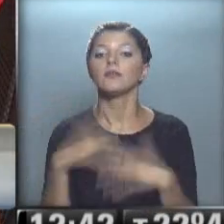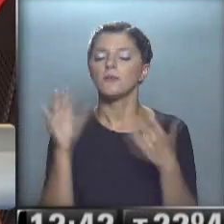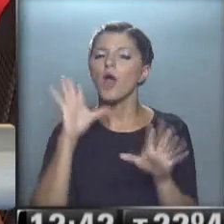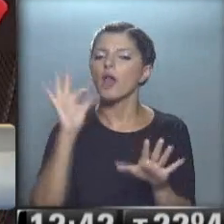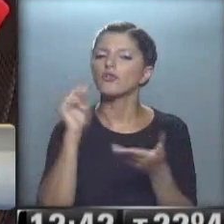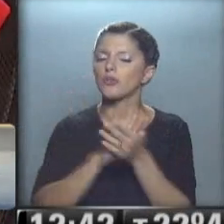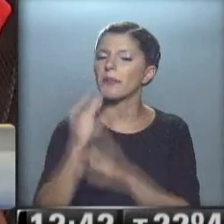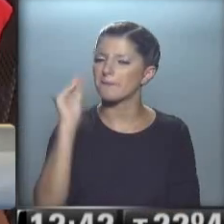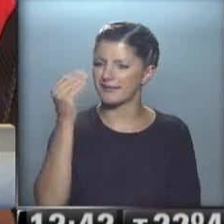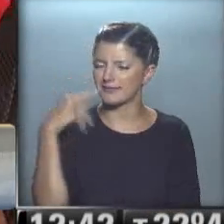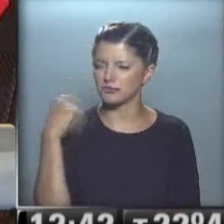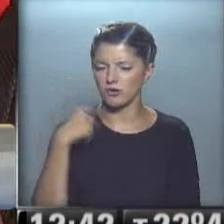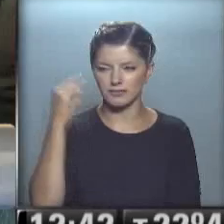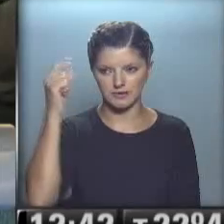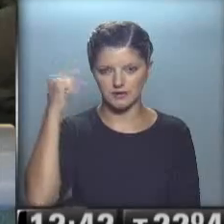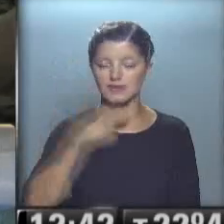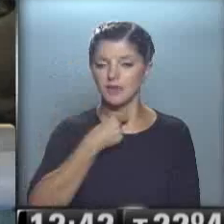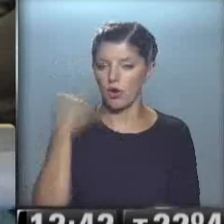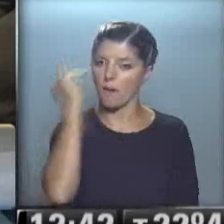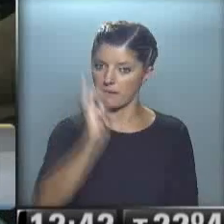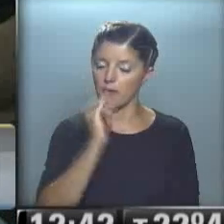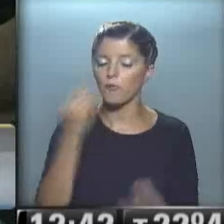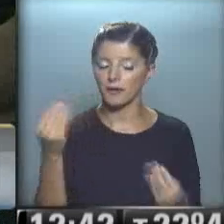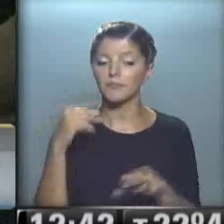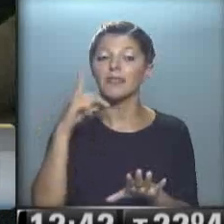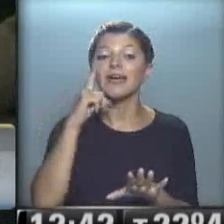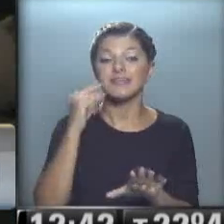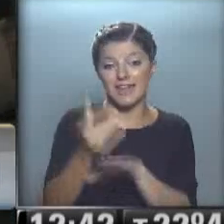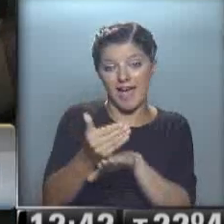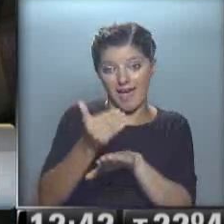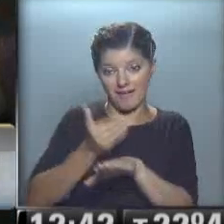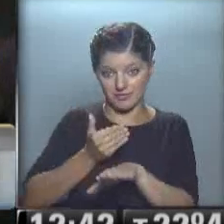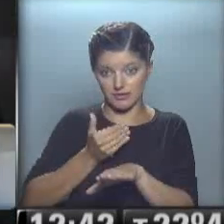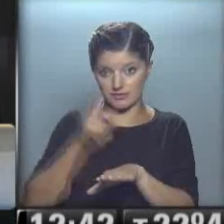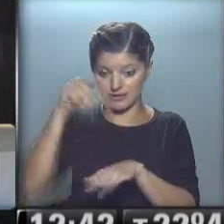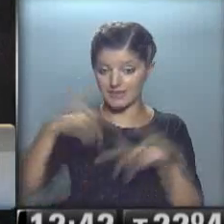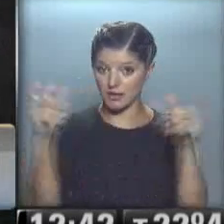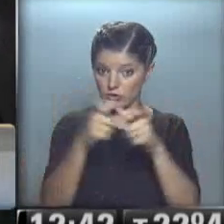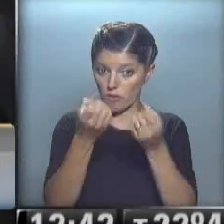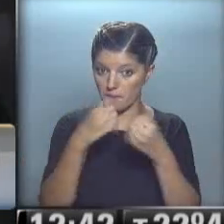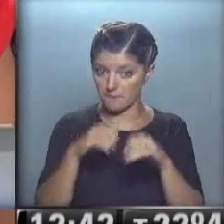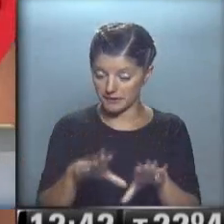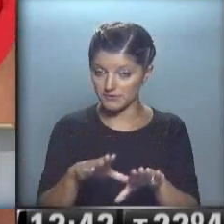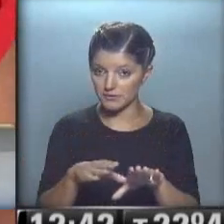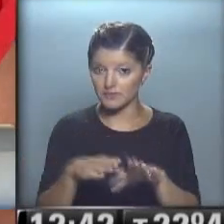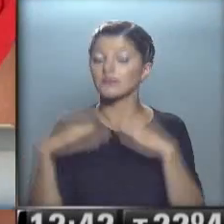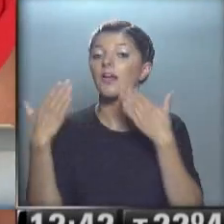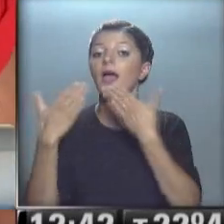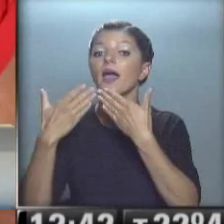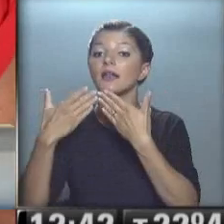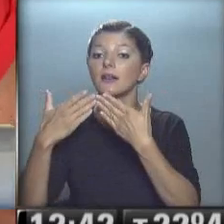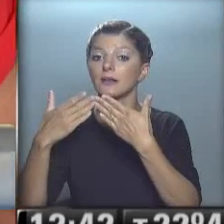Brasil porque en paralelo un día antes de que que inicia la celac se inauguró